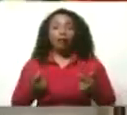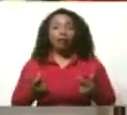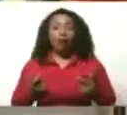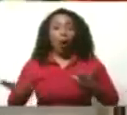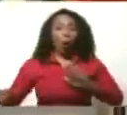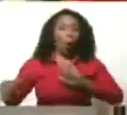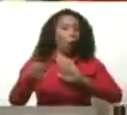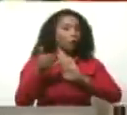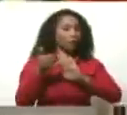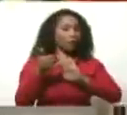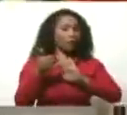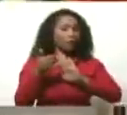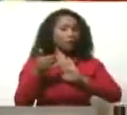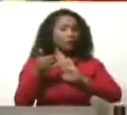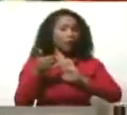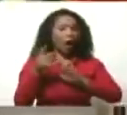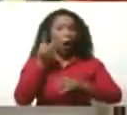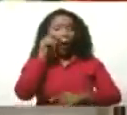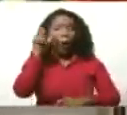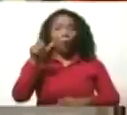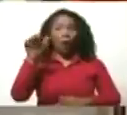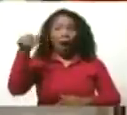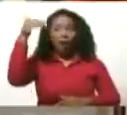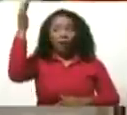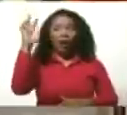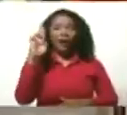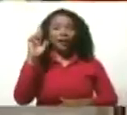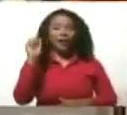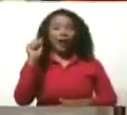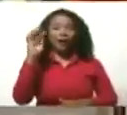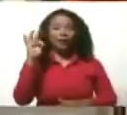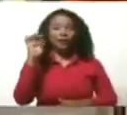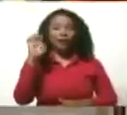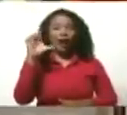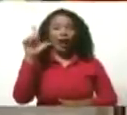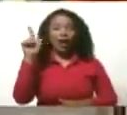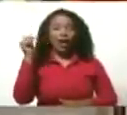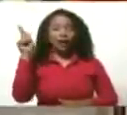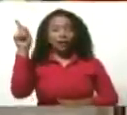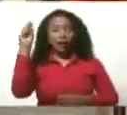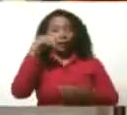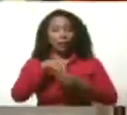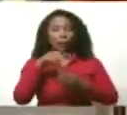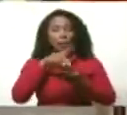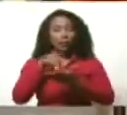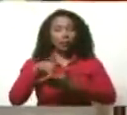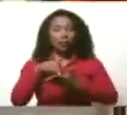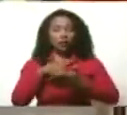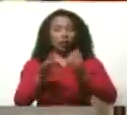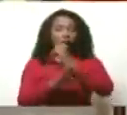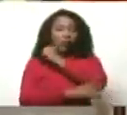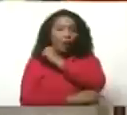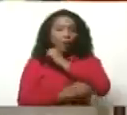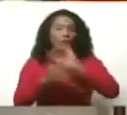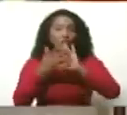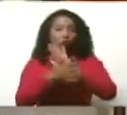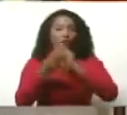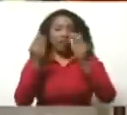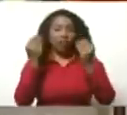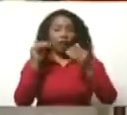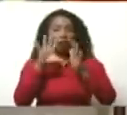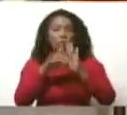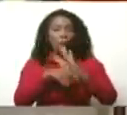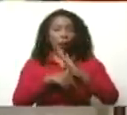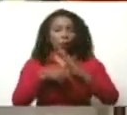contra Rafael Ramírez por su implicación en este caso. Pero también quiero agregar que